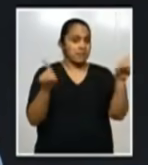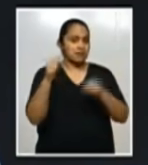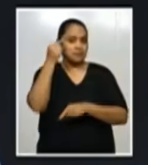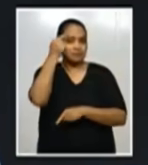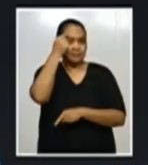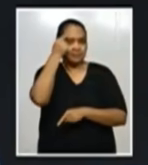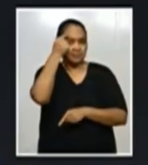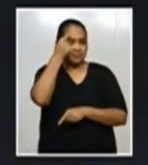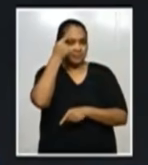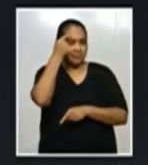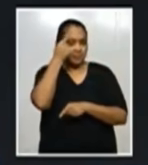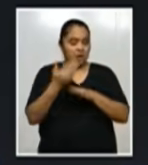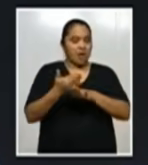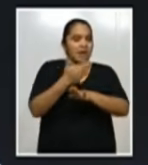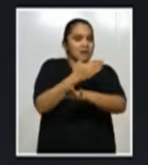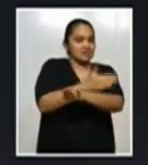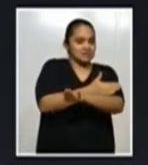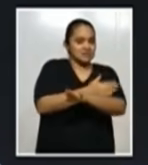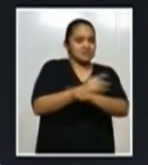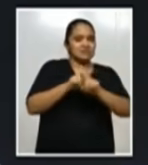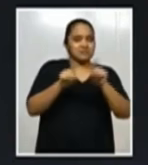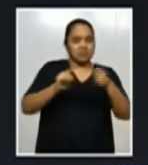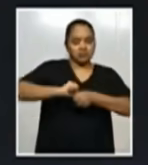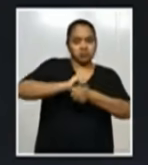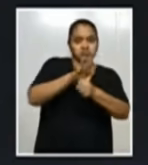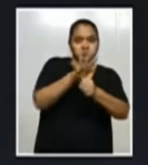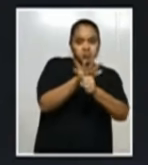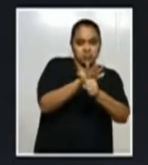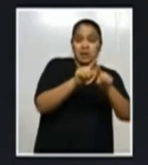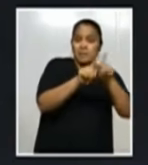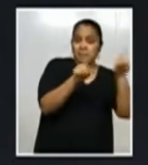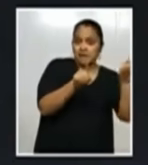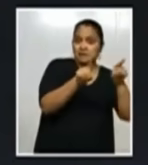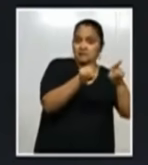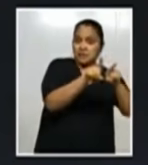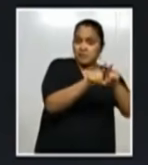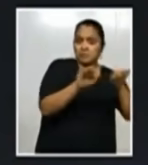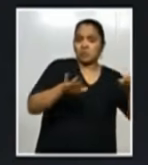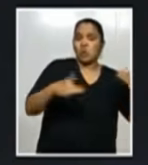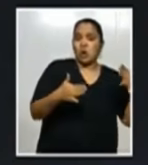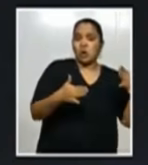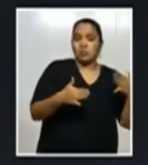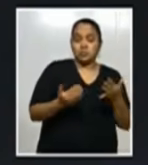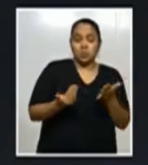tratamiento a la pandemia, pero también cómo nos vamos preparando para